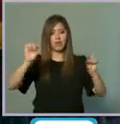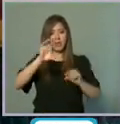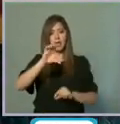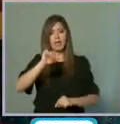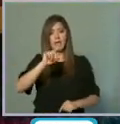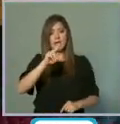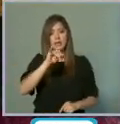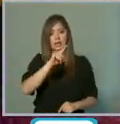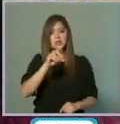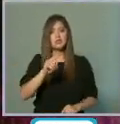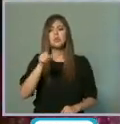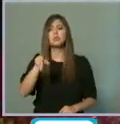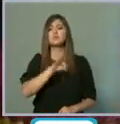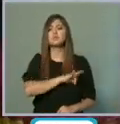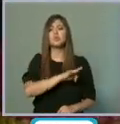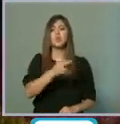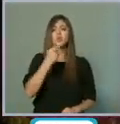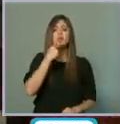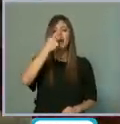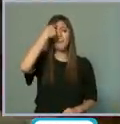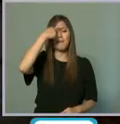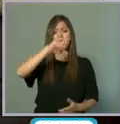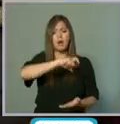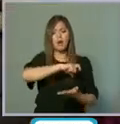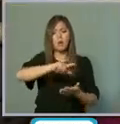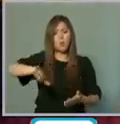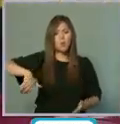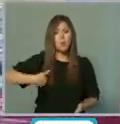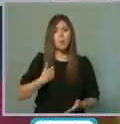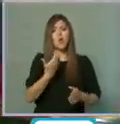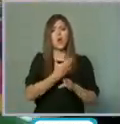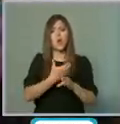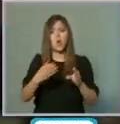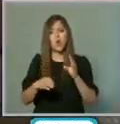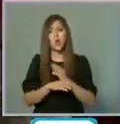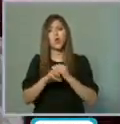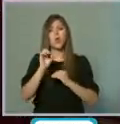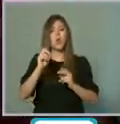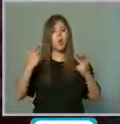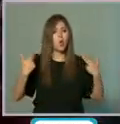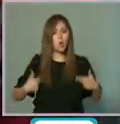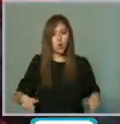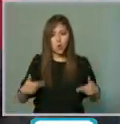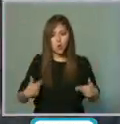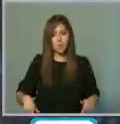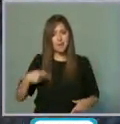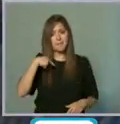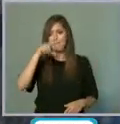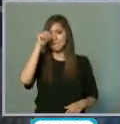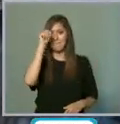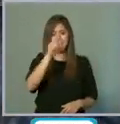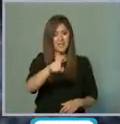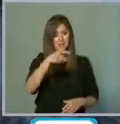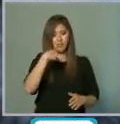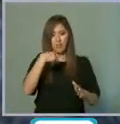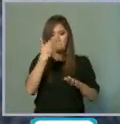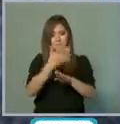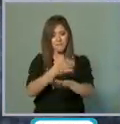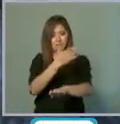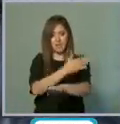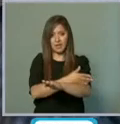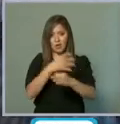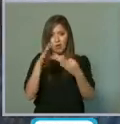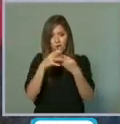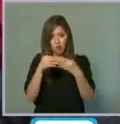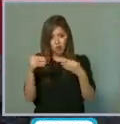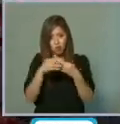sirve para guardar cosas, para ropa. Obviamente es el huacal, tal cual el huacal frutero, pero pues ya está